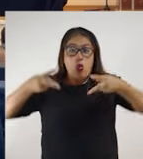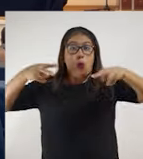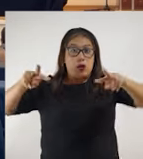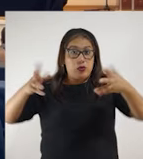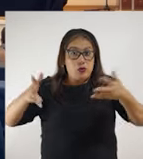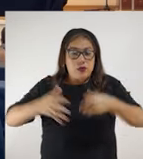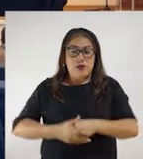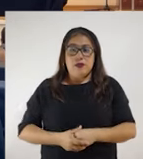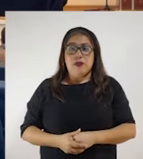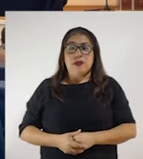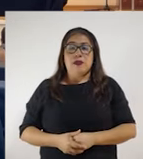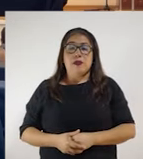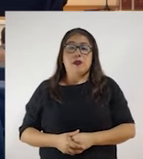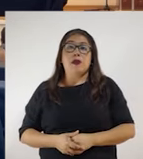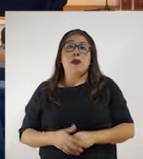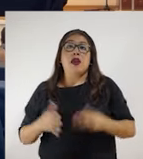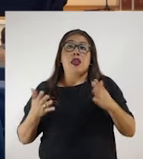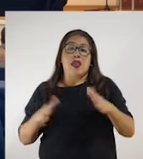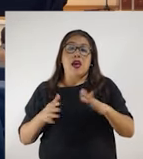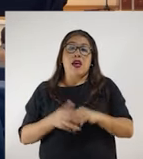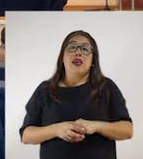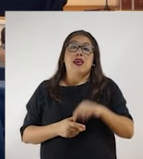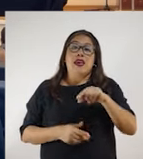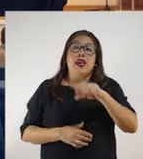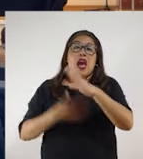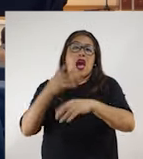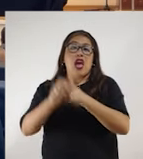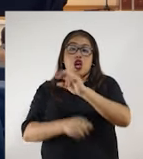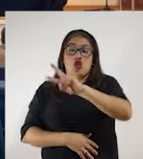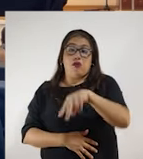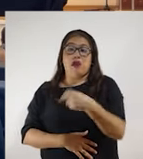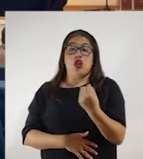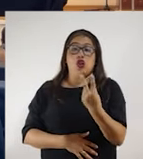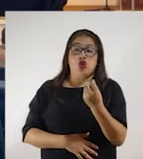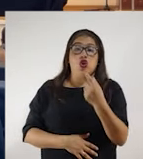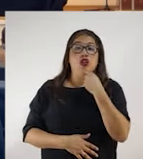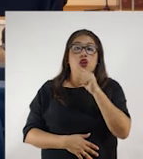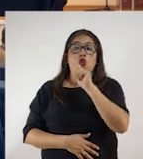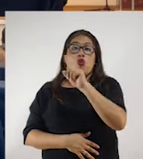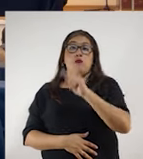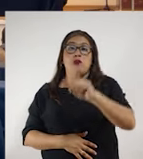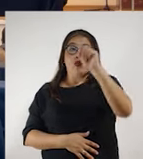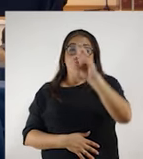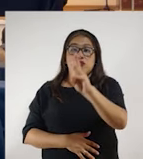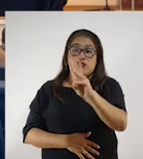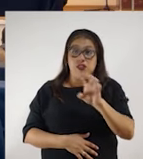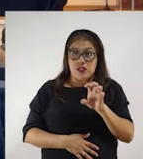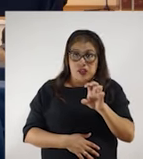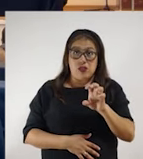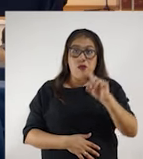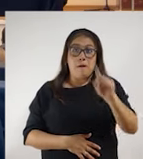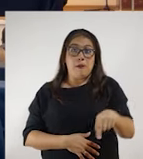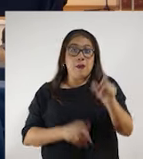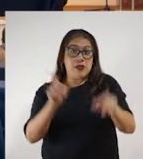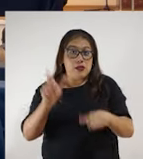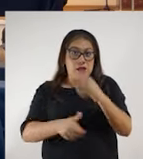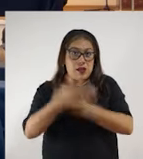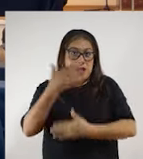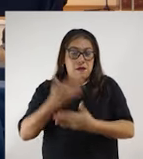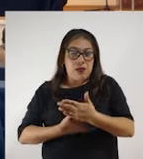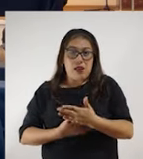Duplicó. Se hablaba en el año 2012 que eran aproximadamente 1.600.000 personas con discapacidad en el